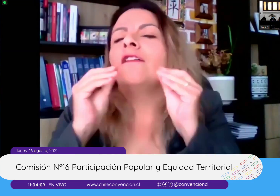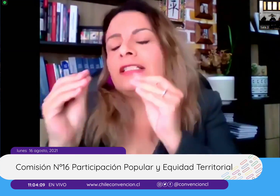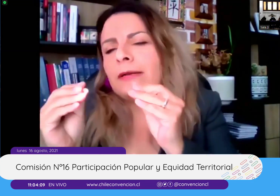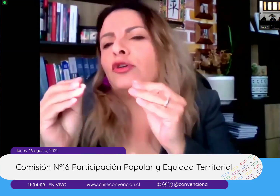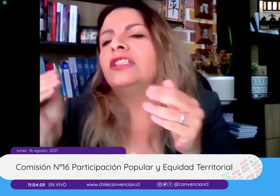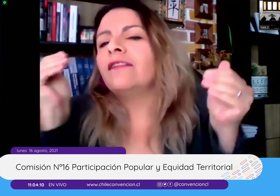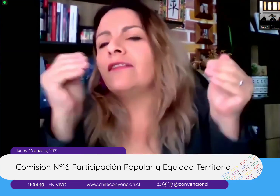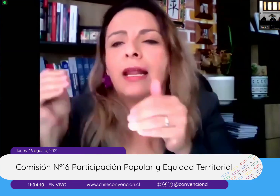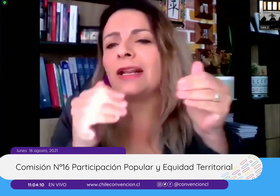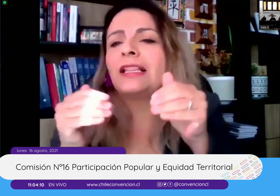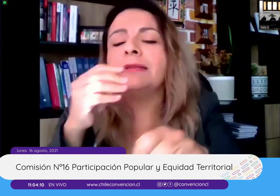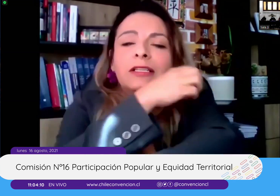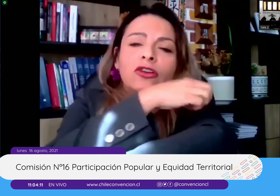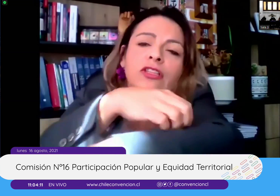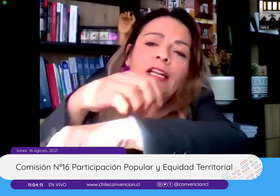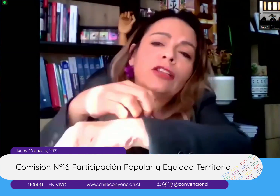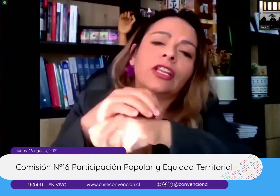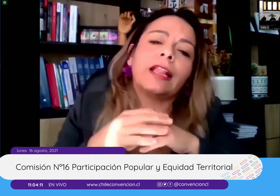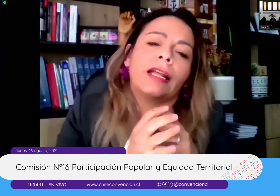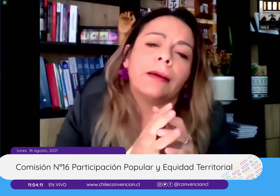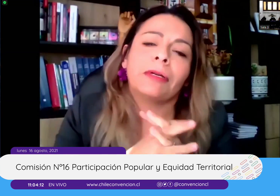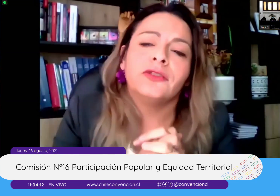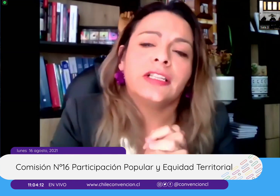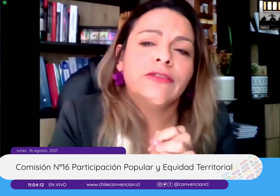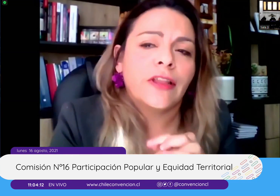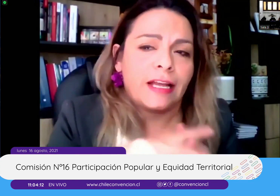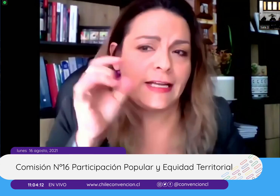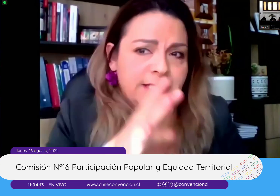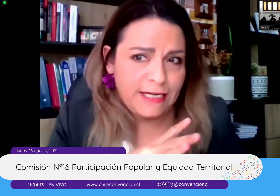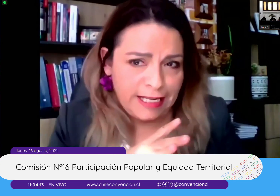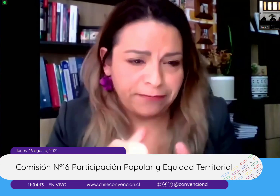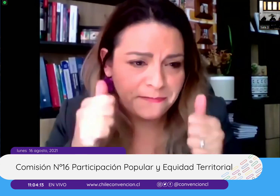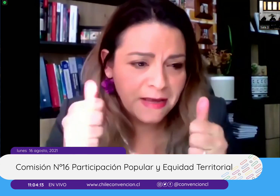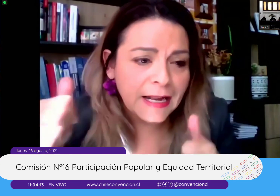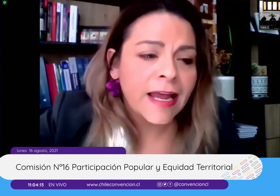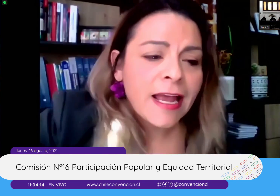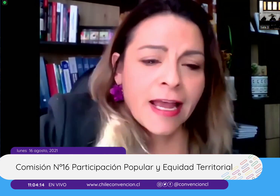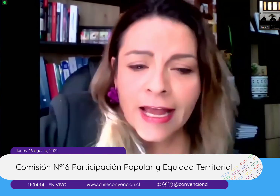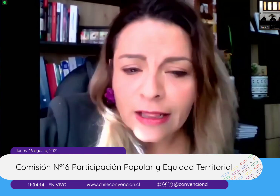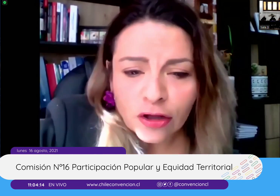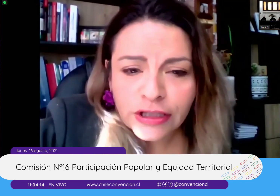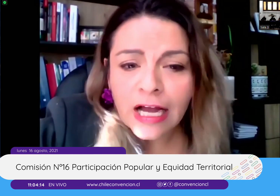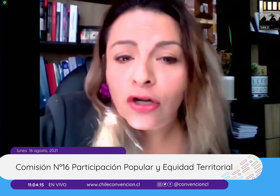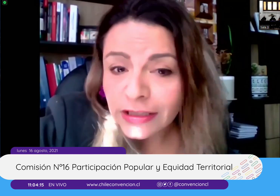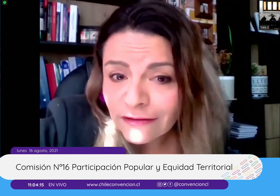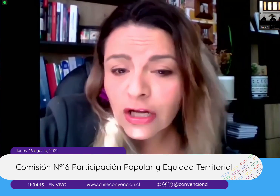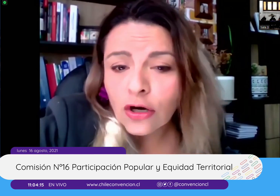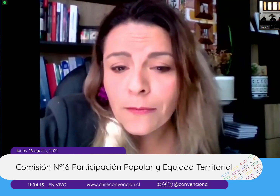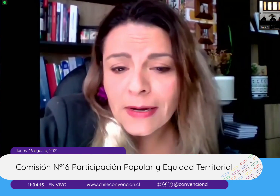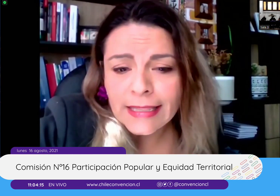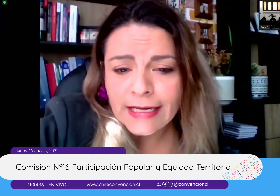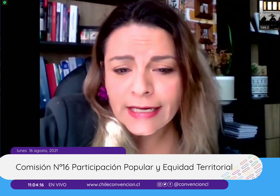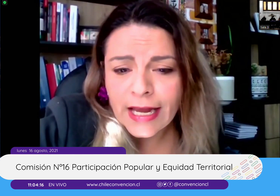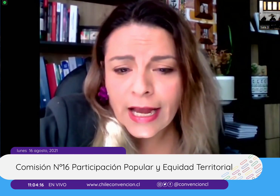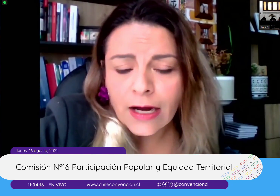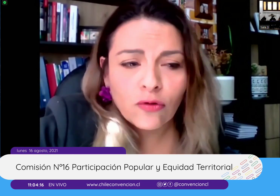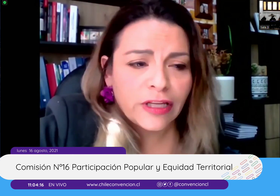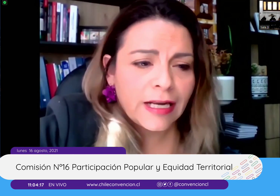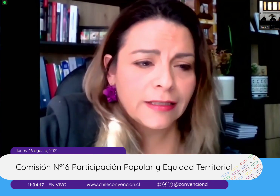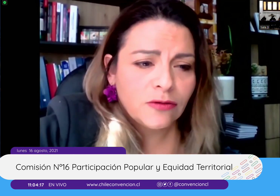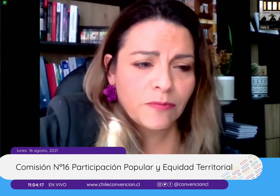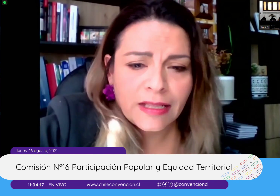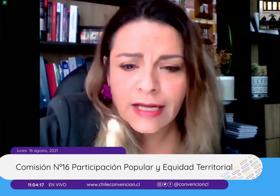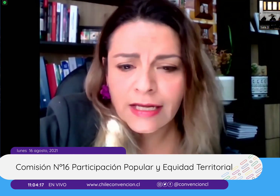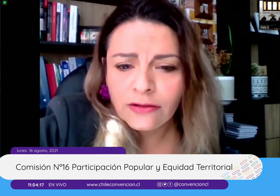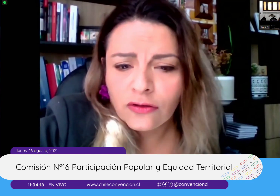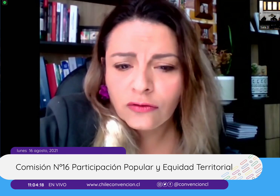esto va a ser posible en la participación territorial de las personas sordas en Chile. Bien, entonces ahora sí voy a compartir. Ya usted